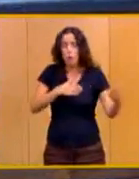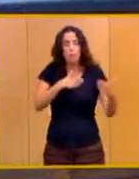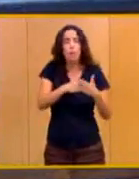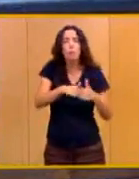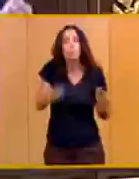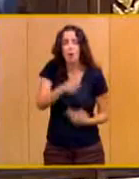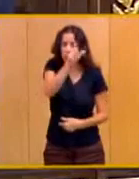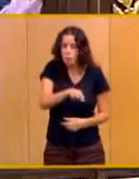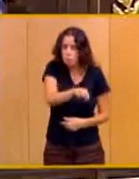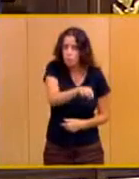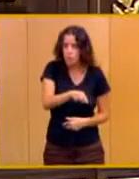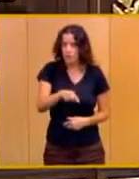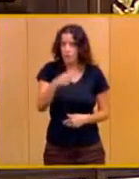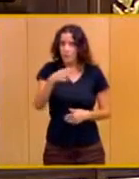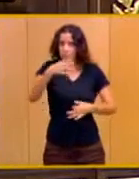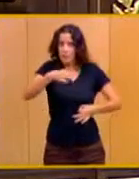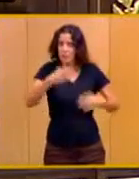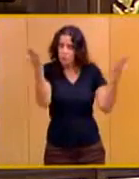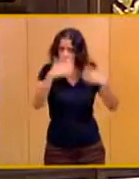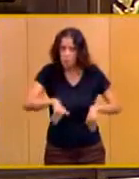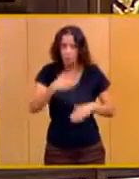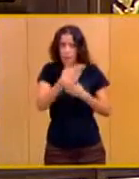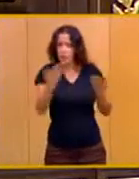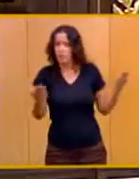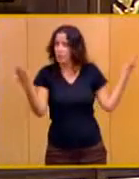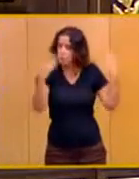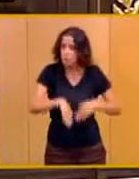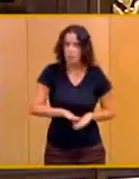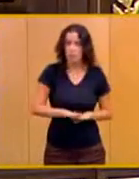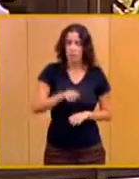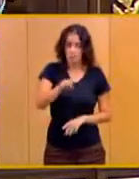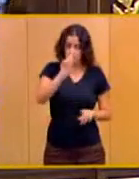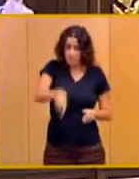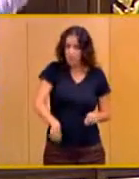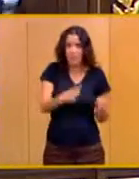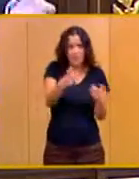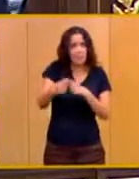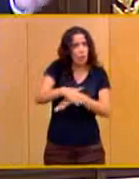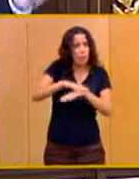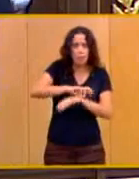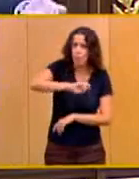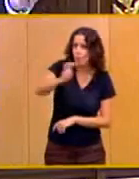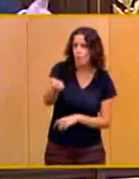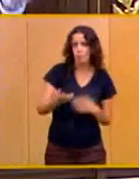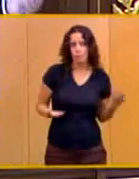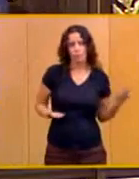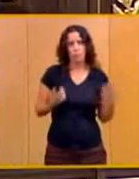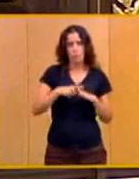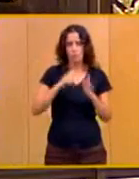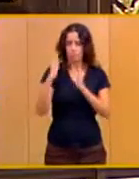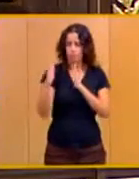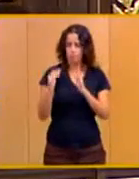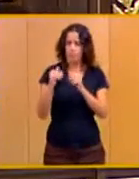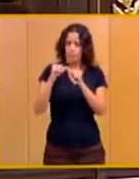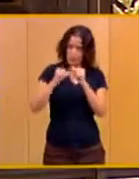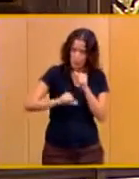ni credibilidad ni tiene confianza. Y aquí se precisa otro gobierno con un periodo de tiempo por delante de 4